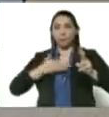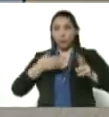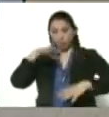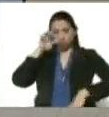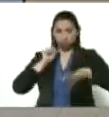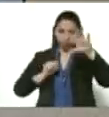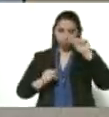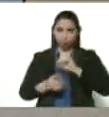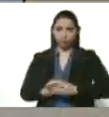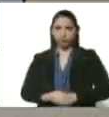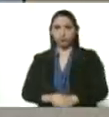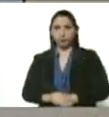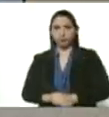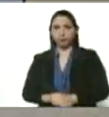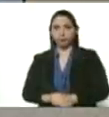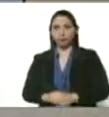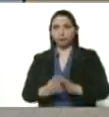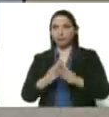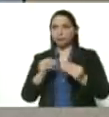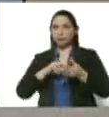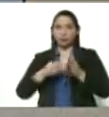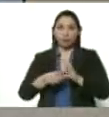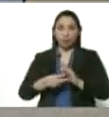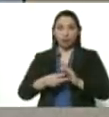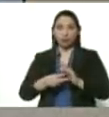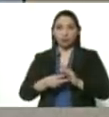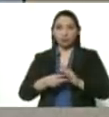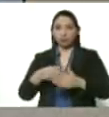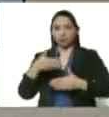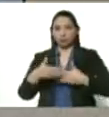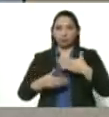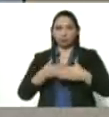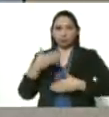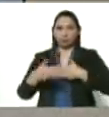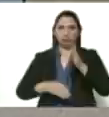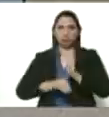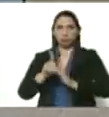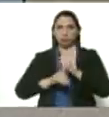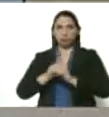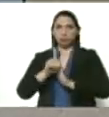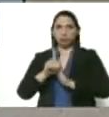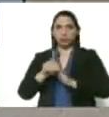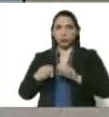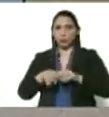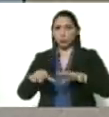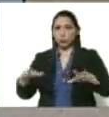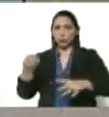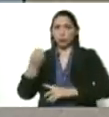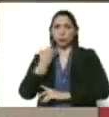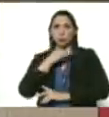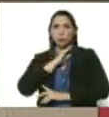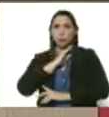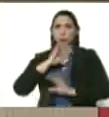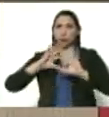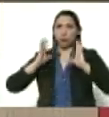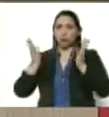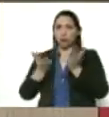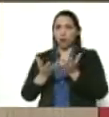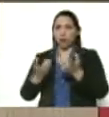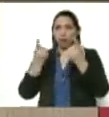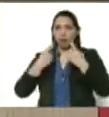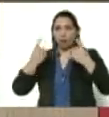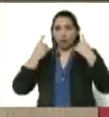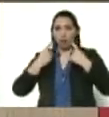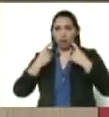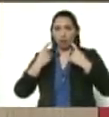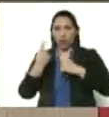aprender de todo lo que ha sido la evolución de esta pandemia global, nos ha enseñado